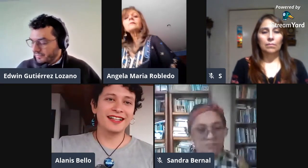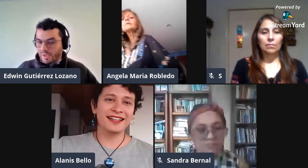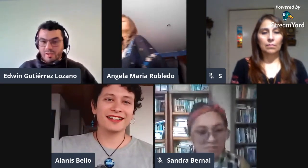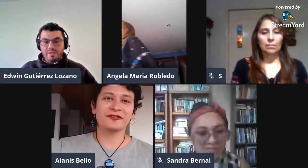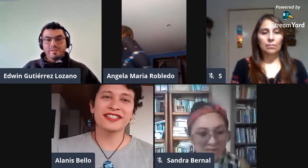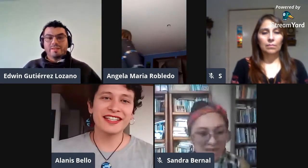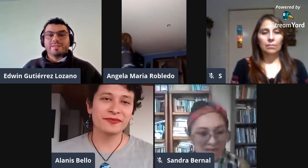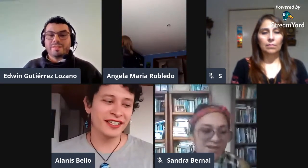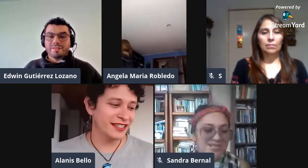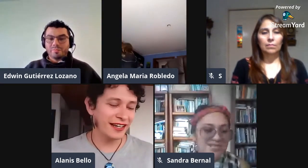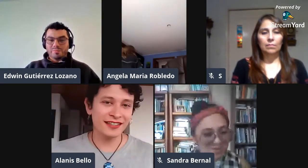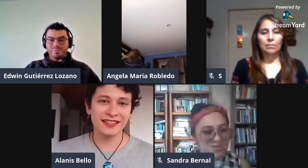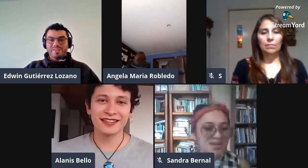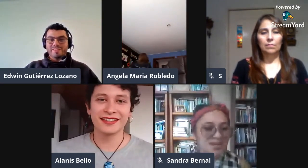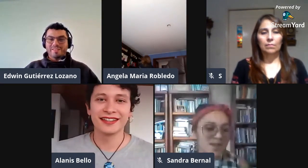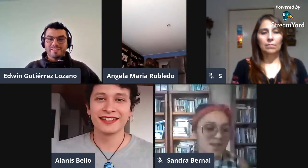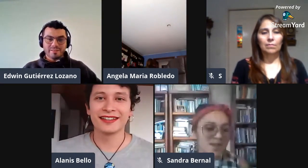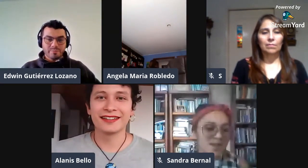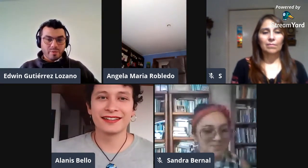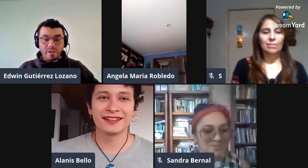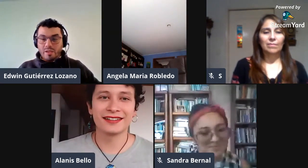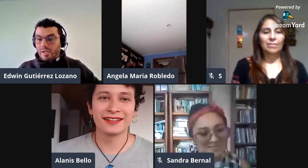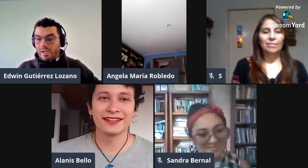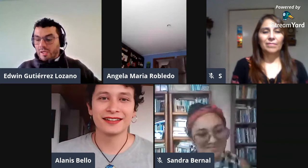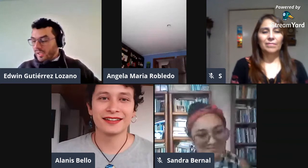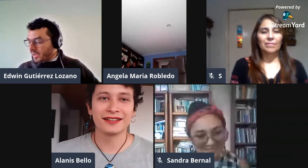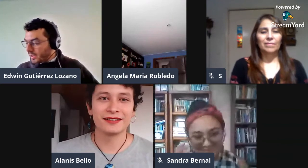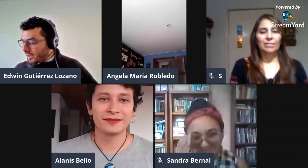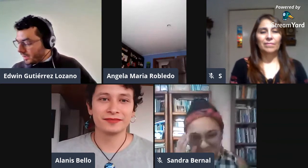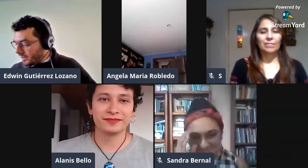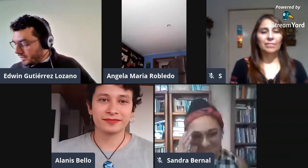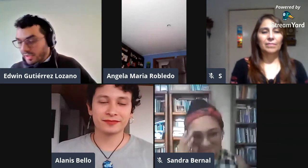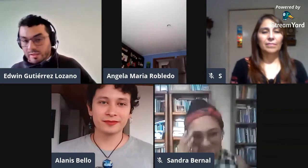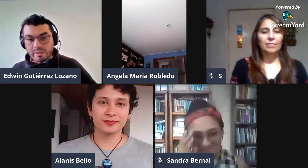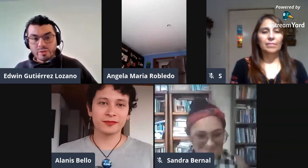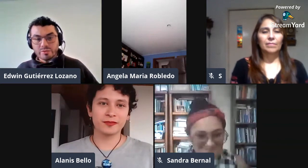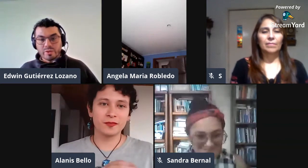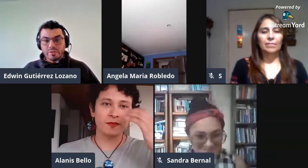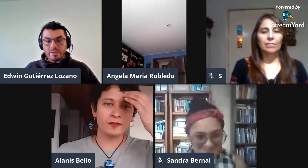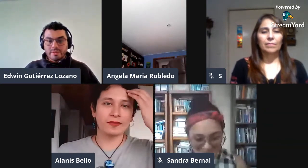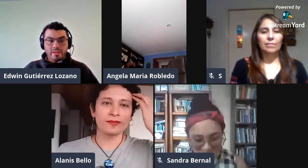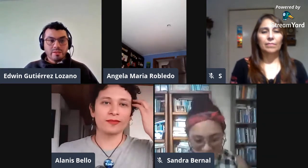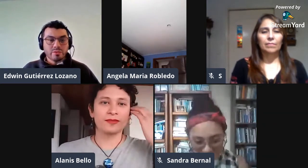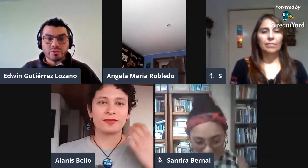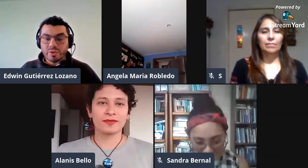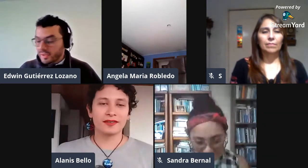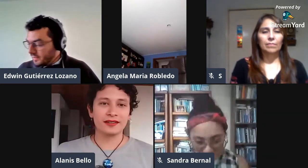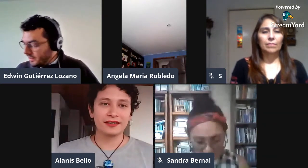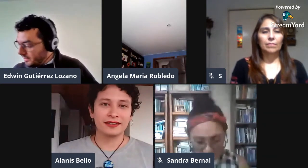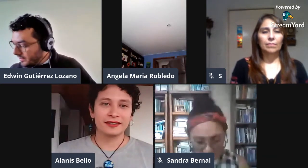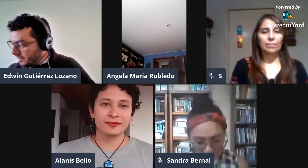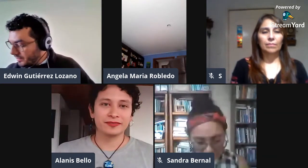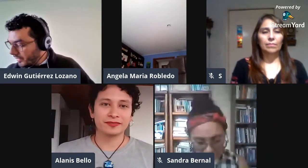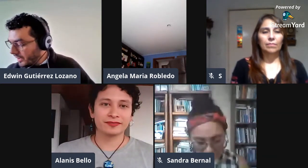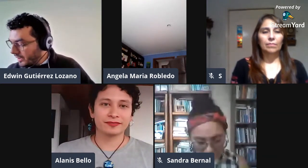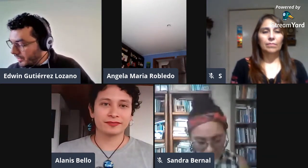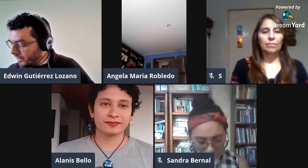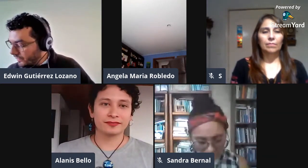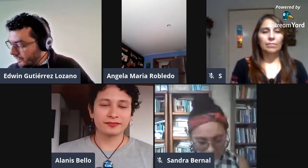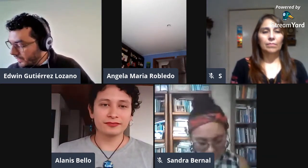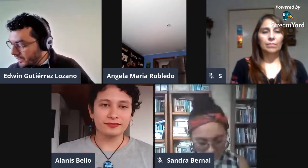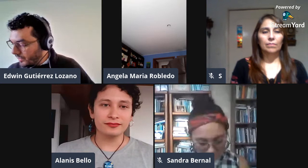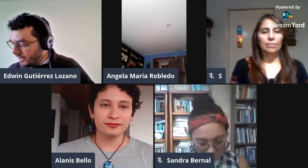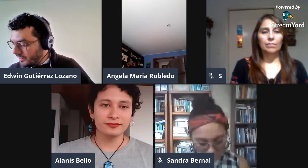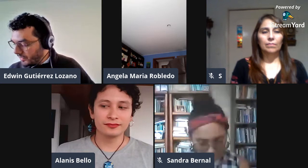Hola. ¿Cómo están? Buenas tardes. Bien, Alanis. Ya creo que nos dieron entrada, entonces, para que